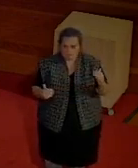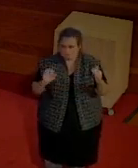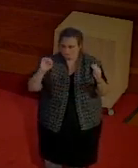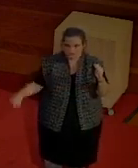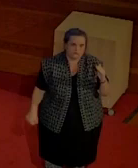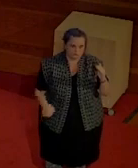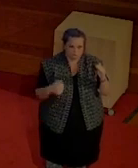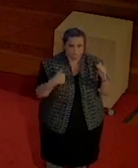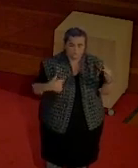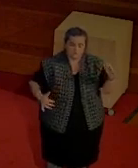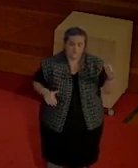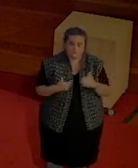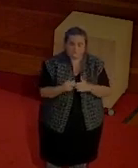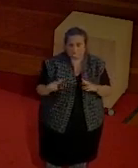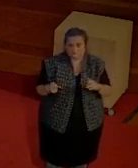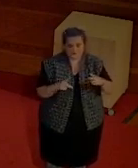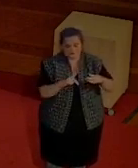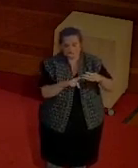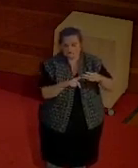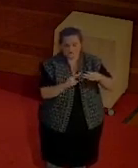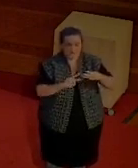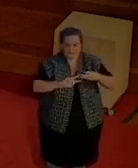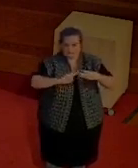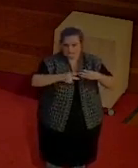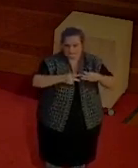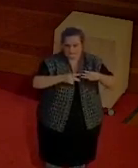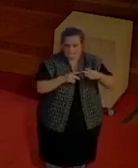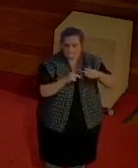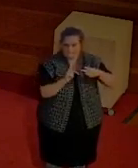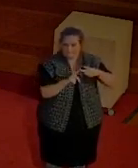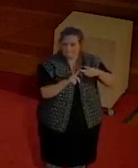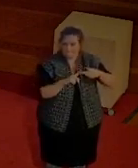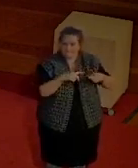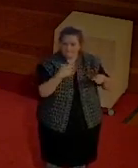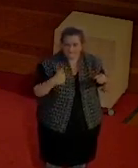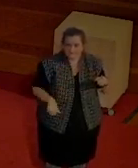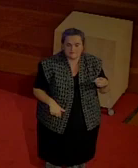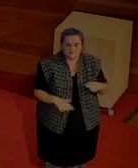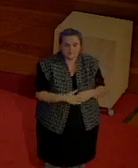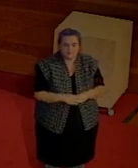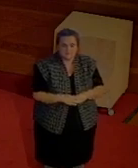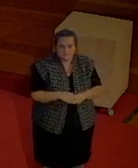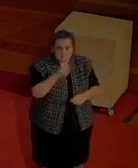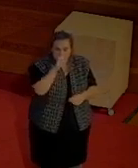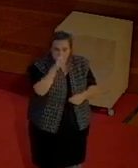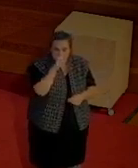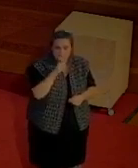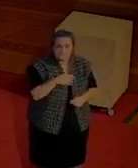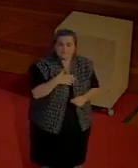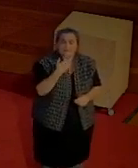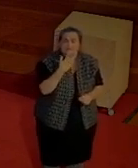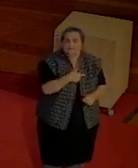era hasta ese momento a la segunda y sigue en ese camino por tanto tenemos una china que ya no podemos